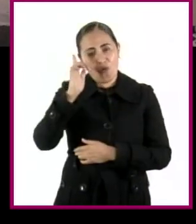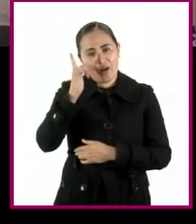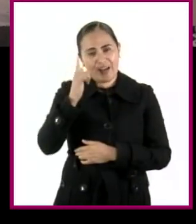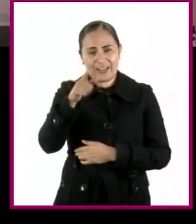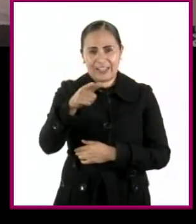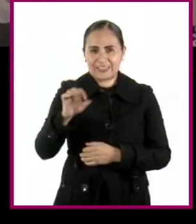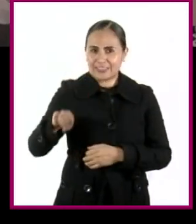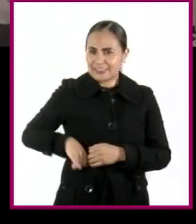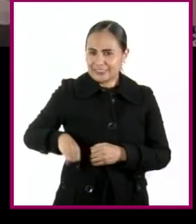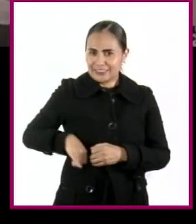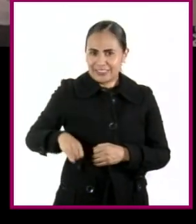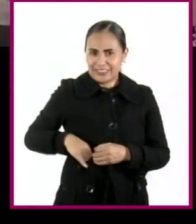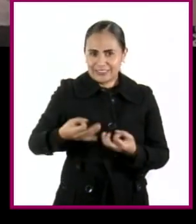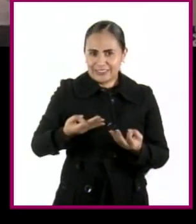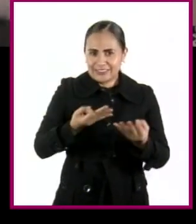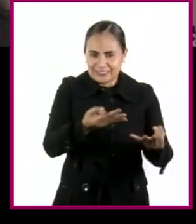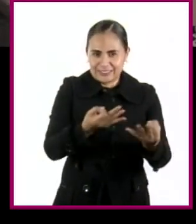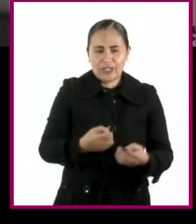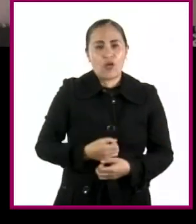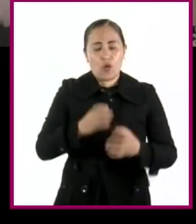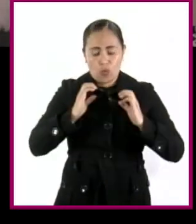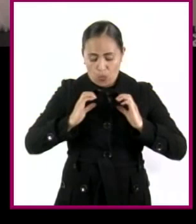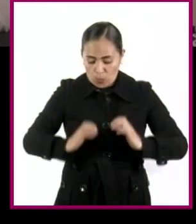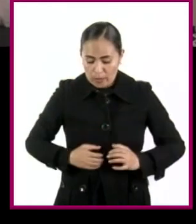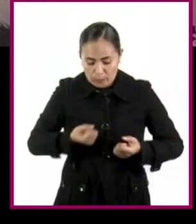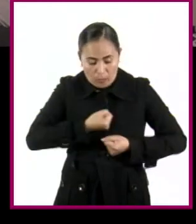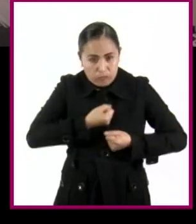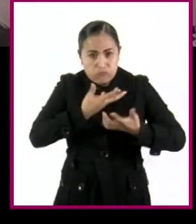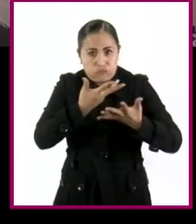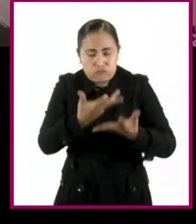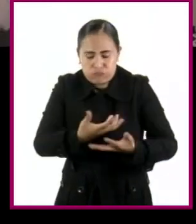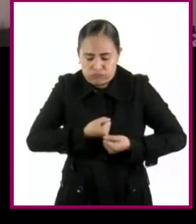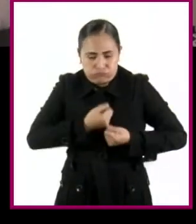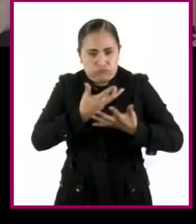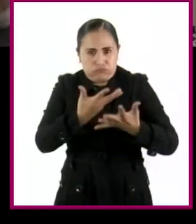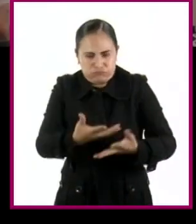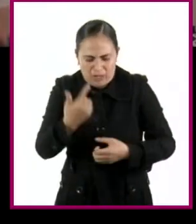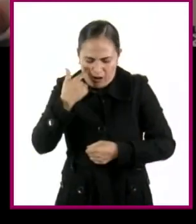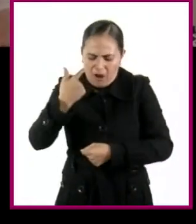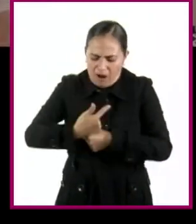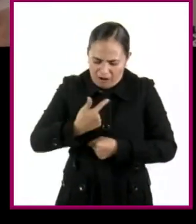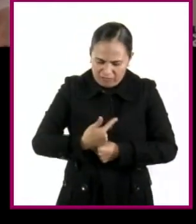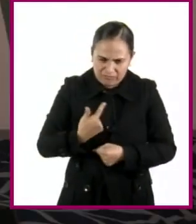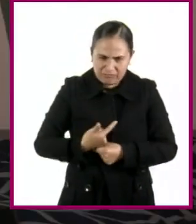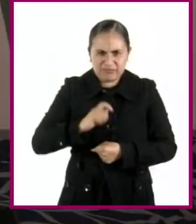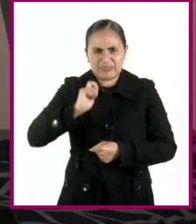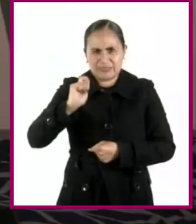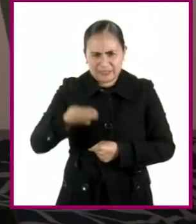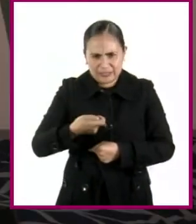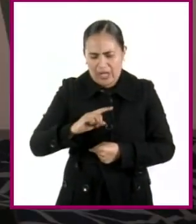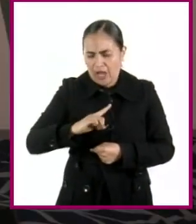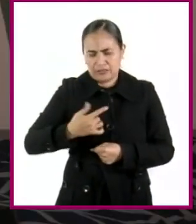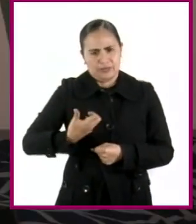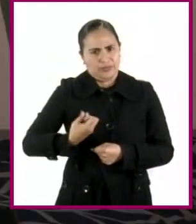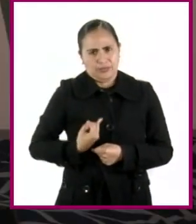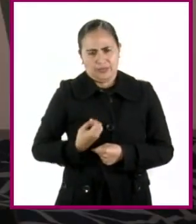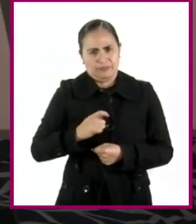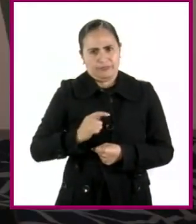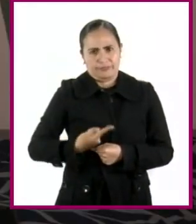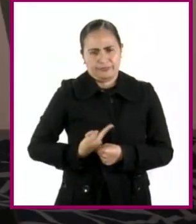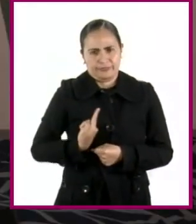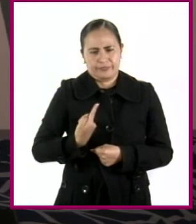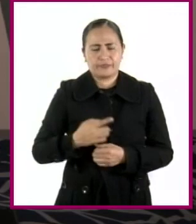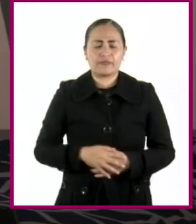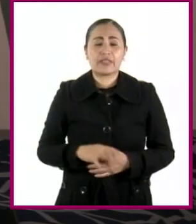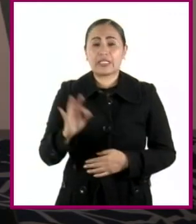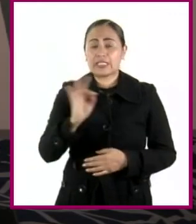llamado la atención. Nuestra expresión corporal dice mucho, mucho de nosotros que desconocemos. Tengan en mente que quizá en la